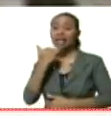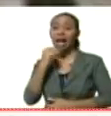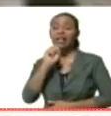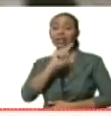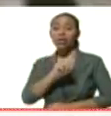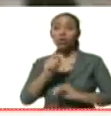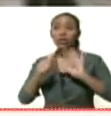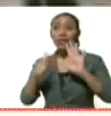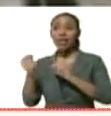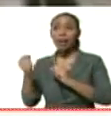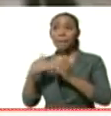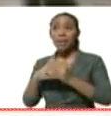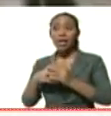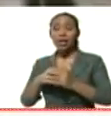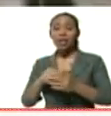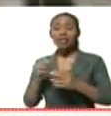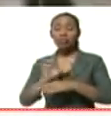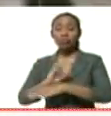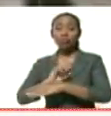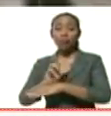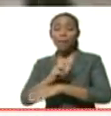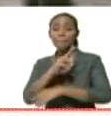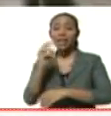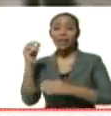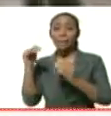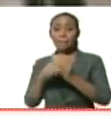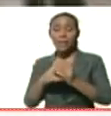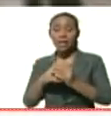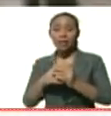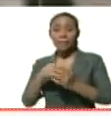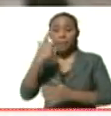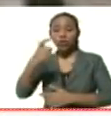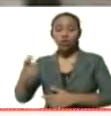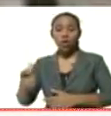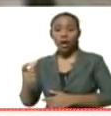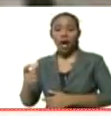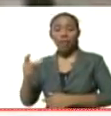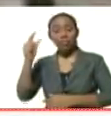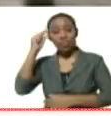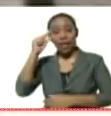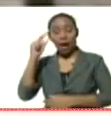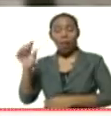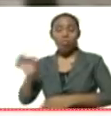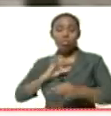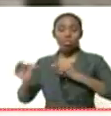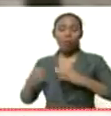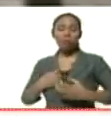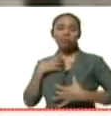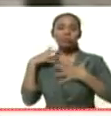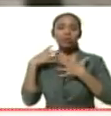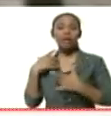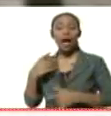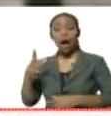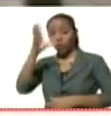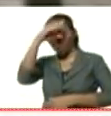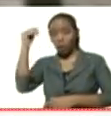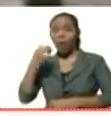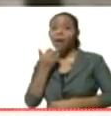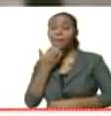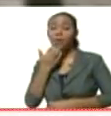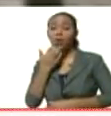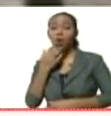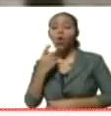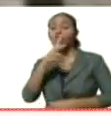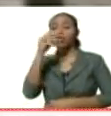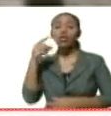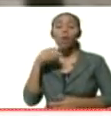160.000, están creciendo a razón de 20.000 casos por día. Donald Trump dijo ayer que si llega a 200.000 muertos